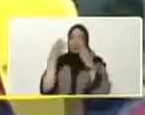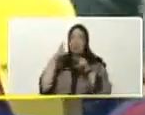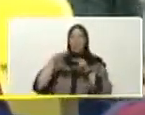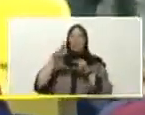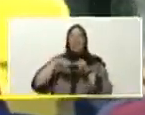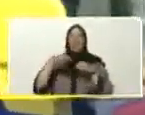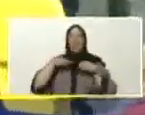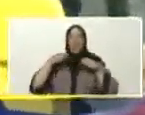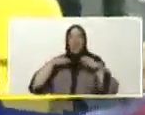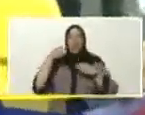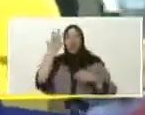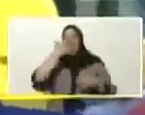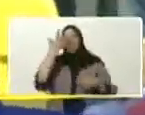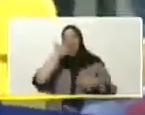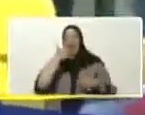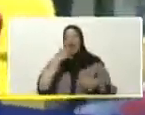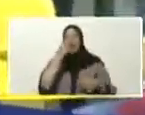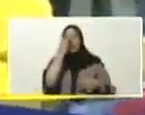Superbigote sin bigote.